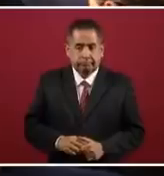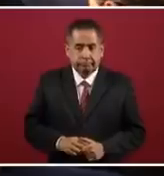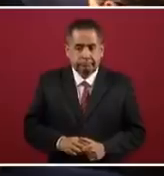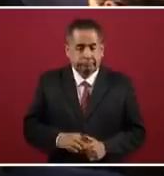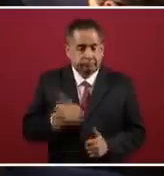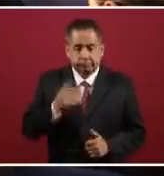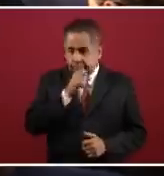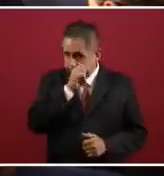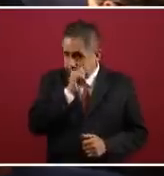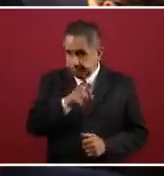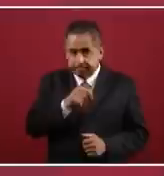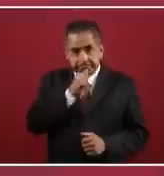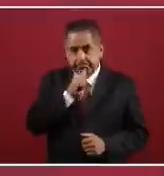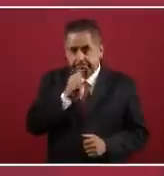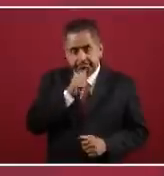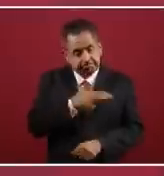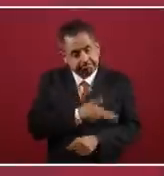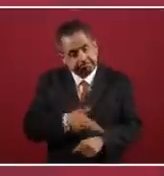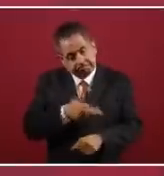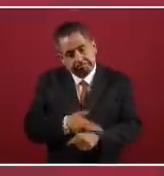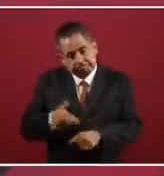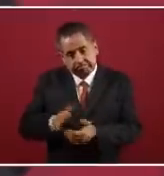y todavía